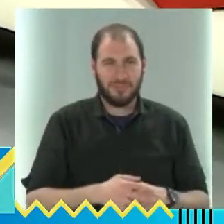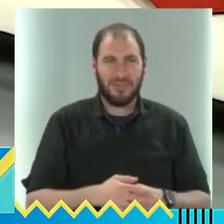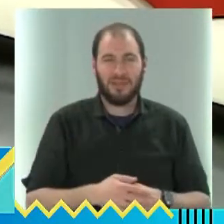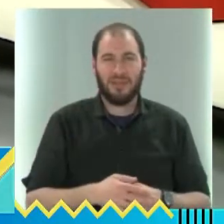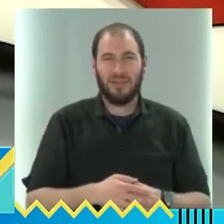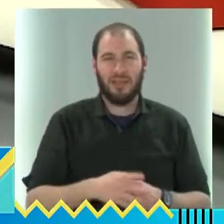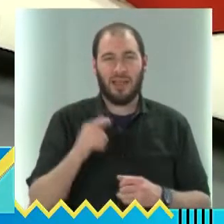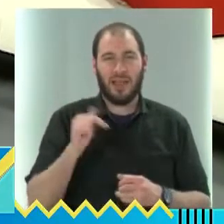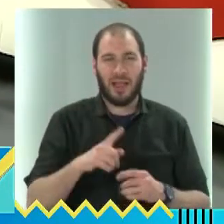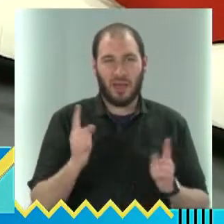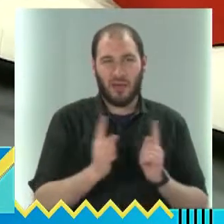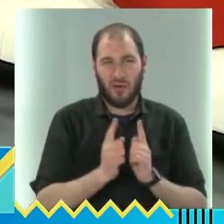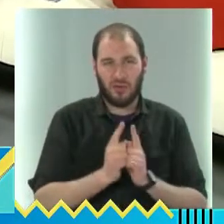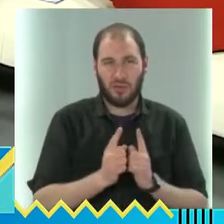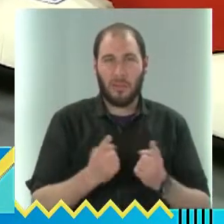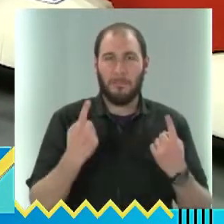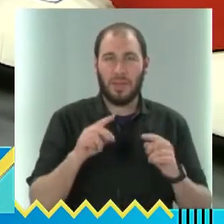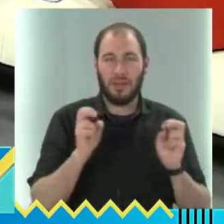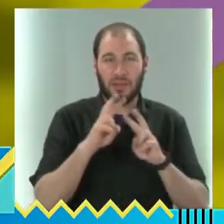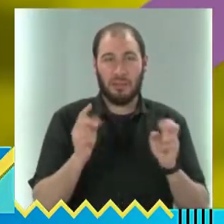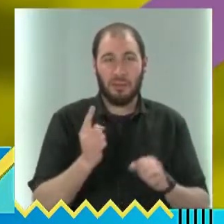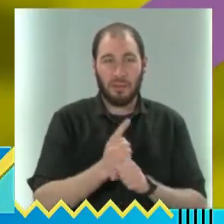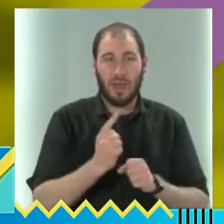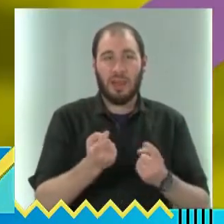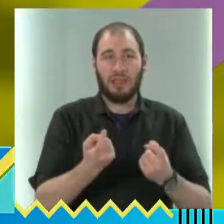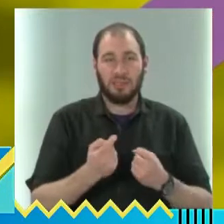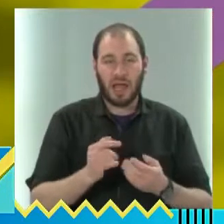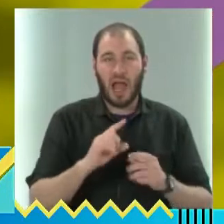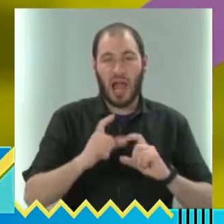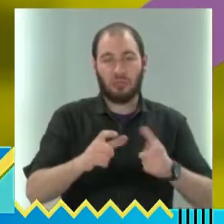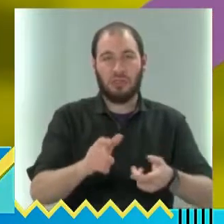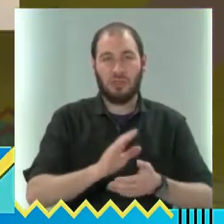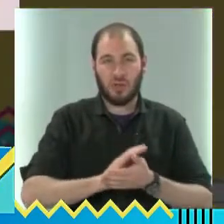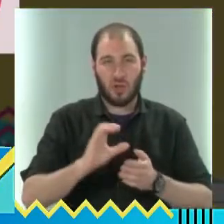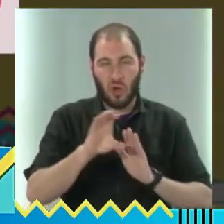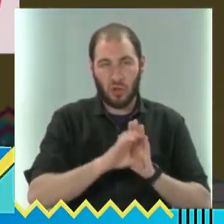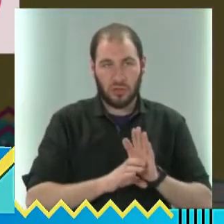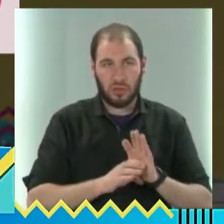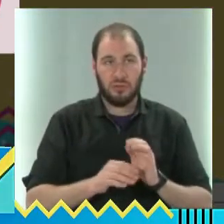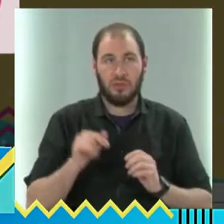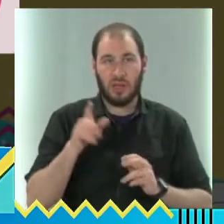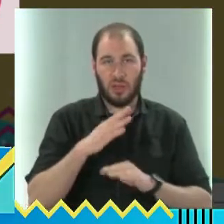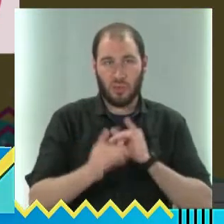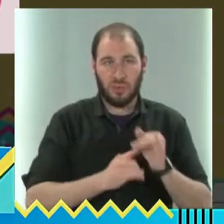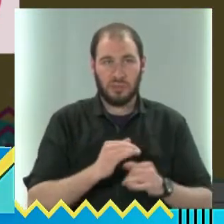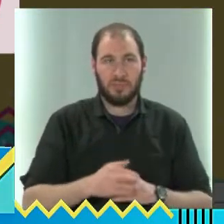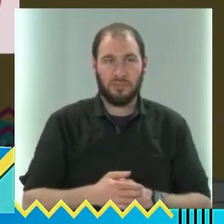Vamos a hacerlo lo más corto que podamos. Pero tiene que ver primero con la necesidad de una actualización del código. ¿Sí? Eso es lo que está diciendo